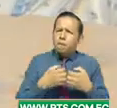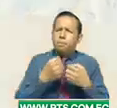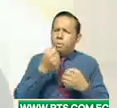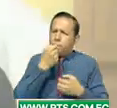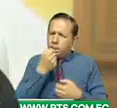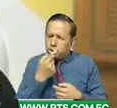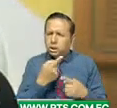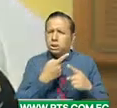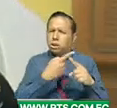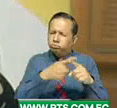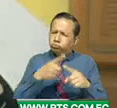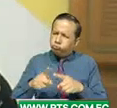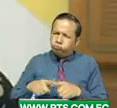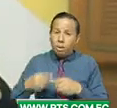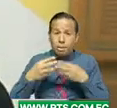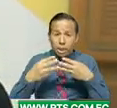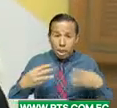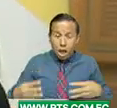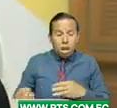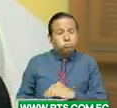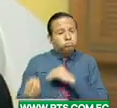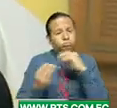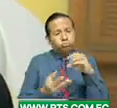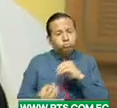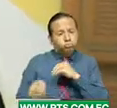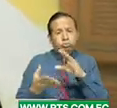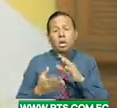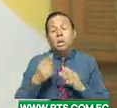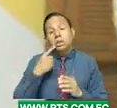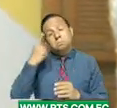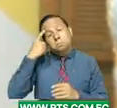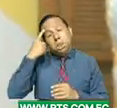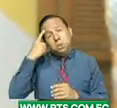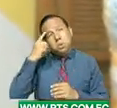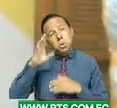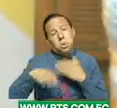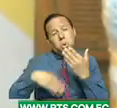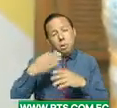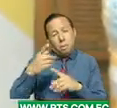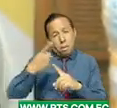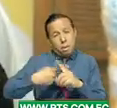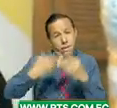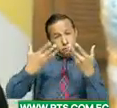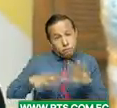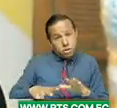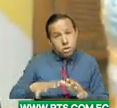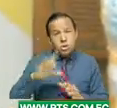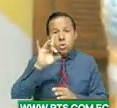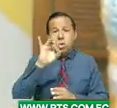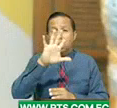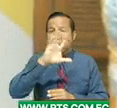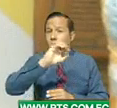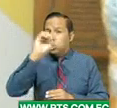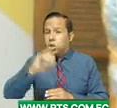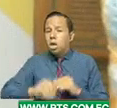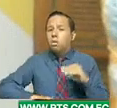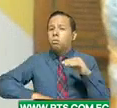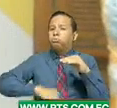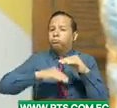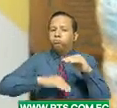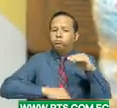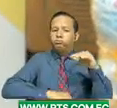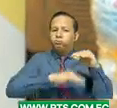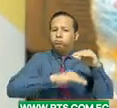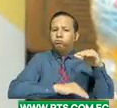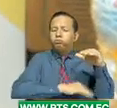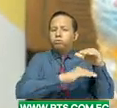hospital. Nosotros creemos que para fin de mes estaremos en un 85% de abastecimiento. ¿Antes cuál era la cifra? Nosotros